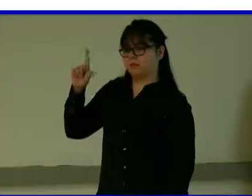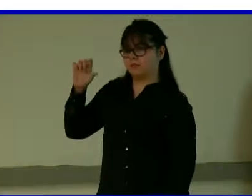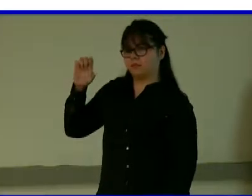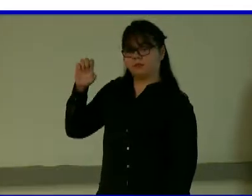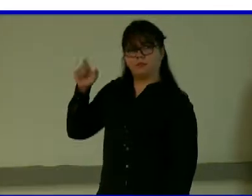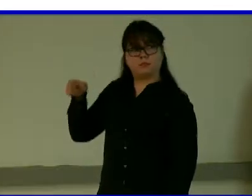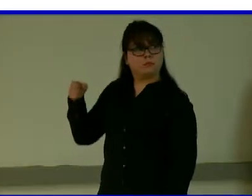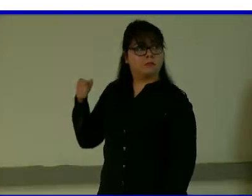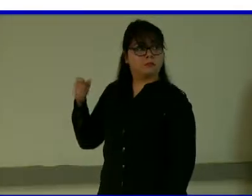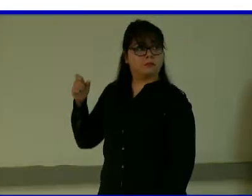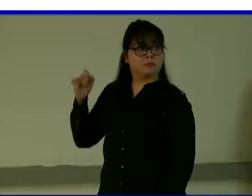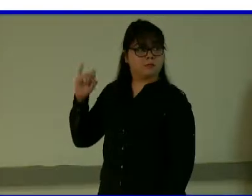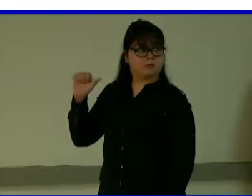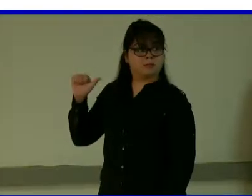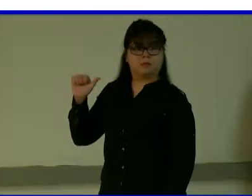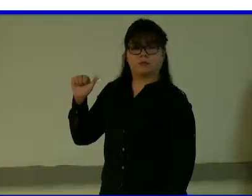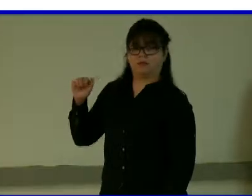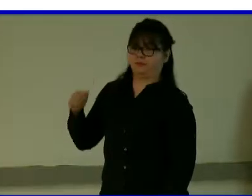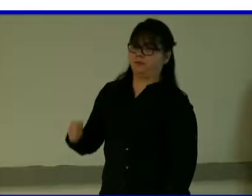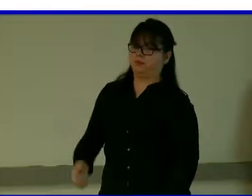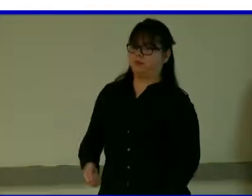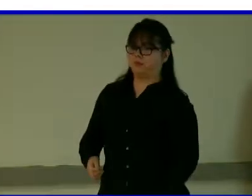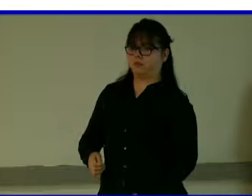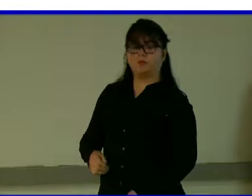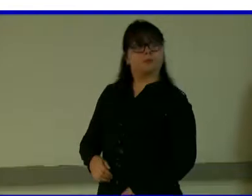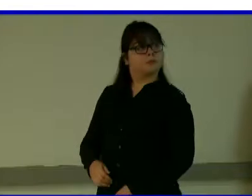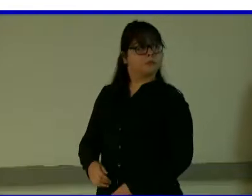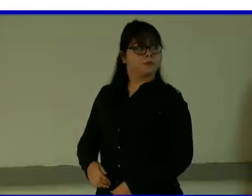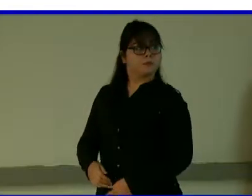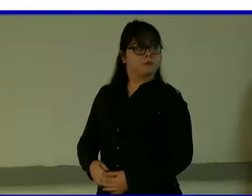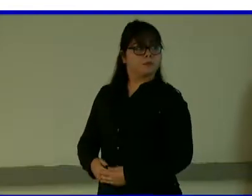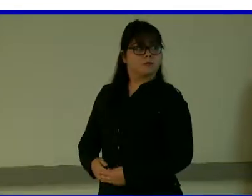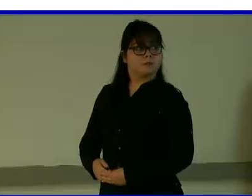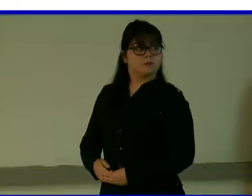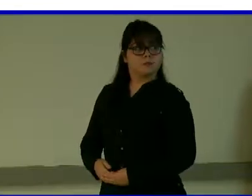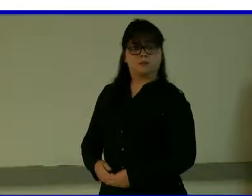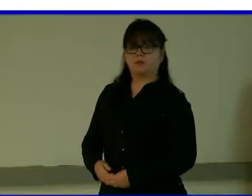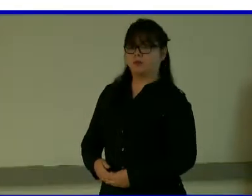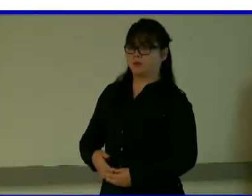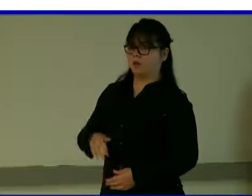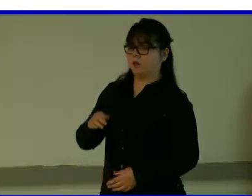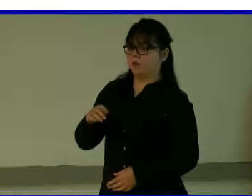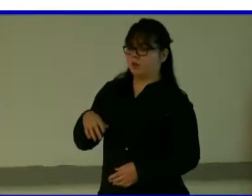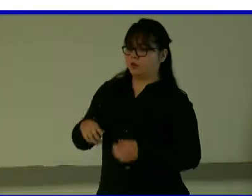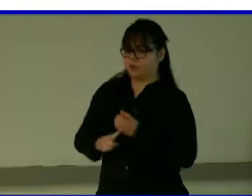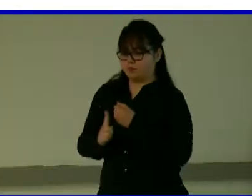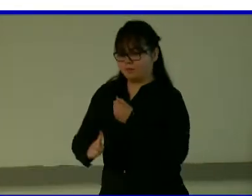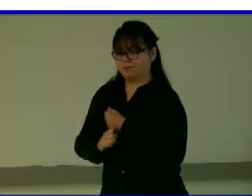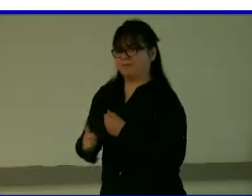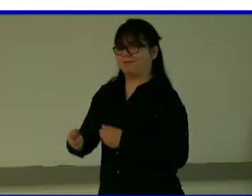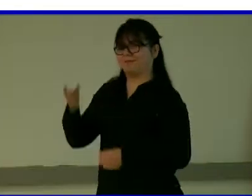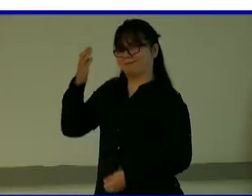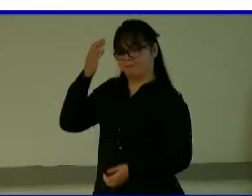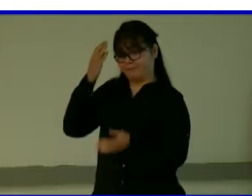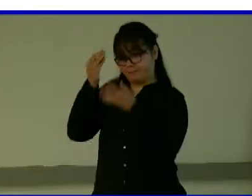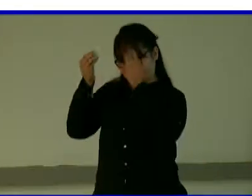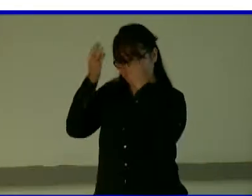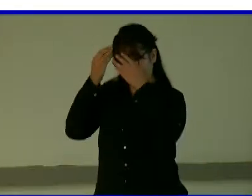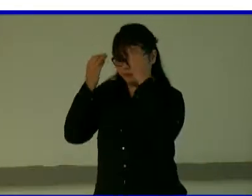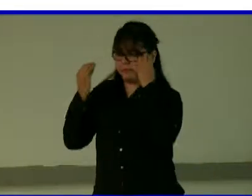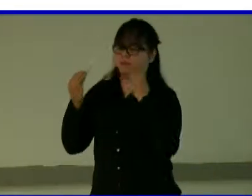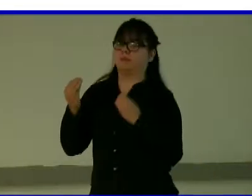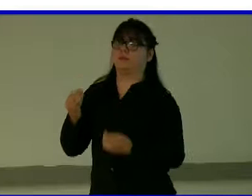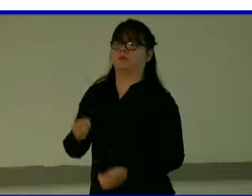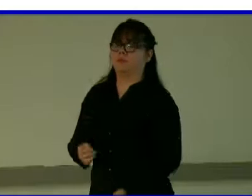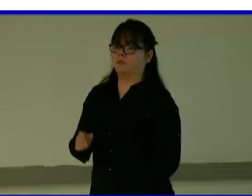Es un trastorno de aprendizaje de origen neurobiológico. O sea, que aquí no es que el niño sea vago, que no le dé